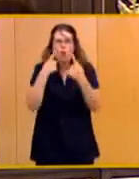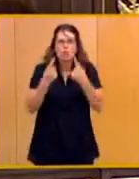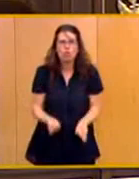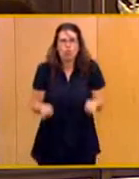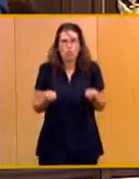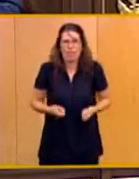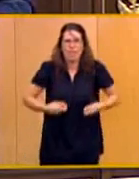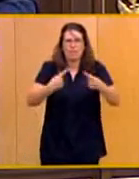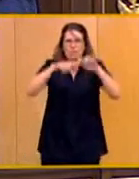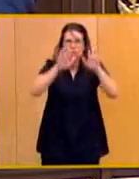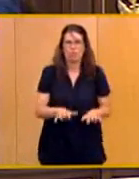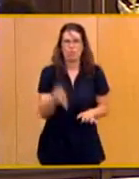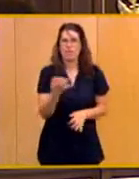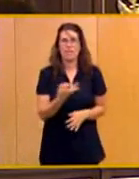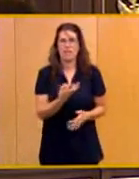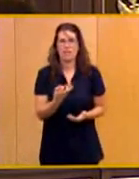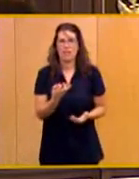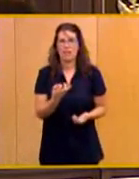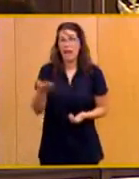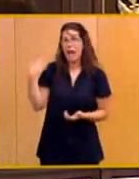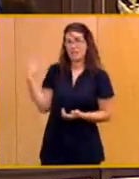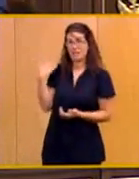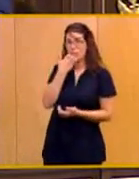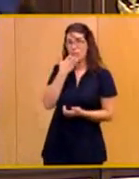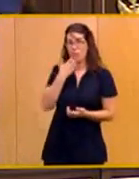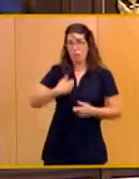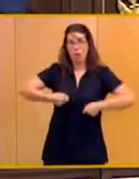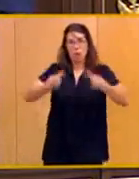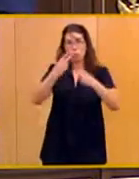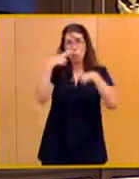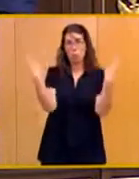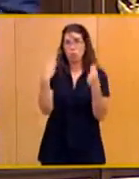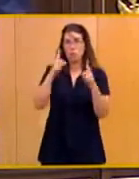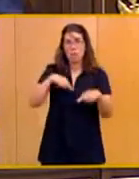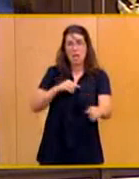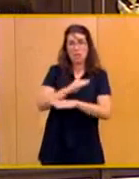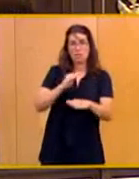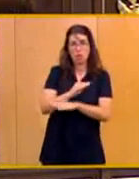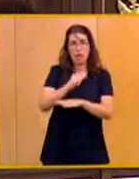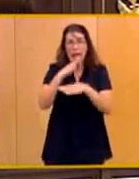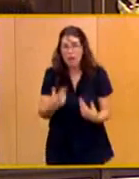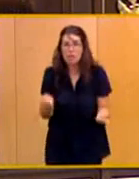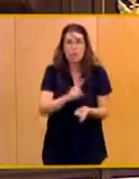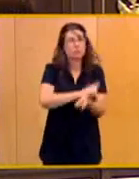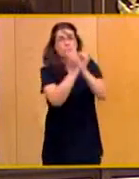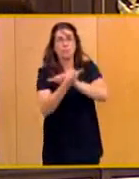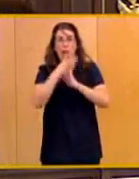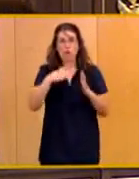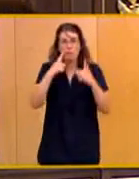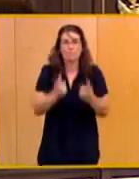gasto. Donde antes se necesitaba gasto público e inversión, hoy se necesita austeridad y